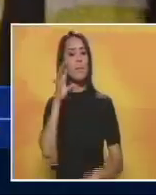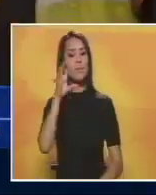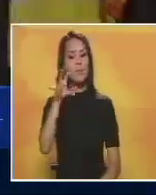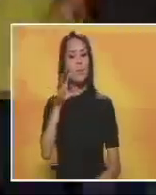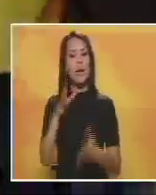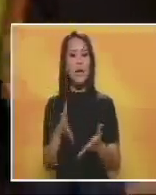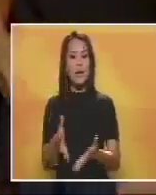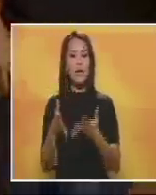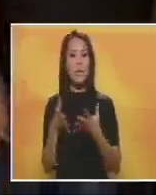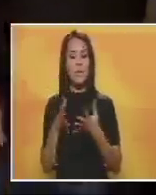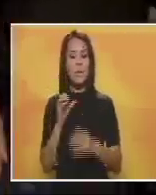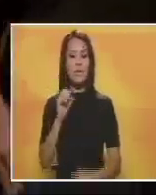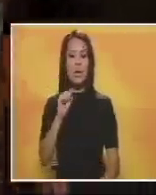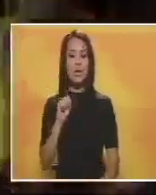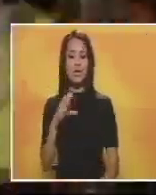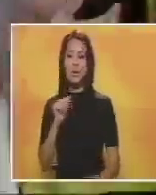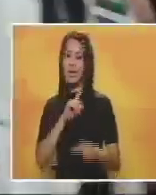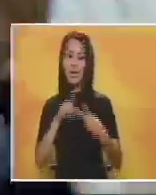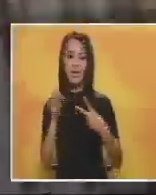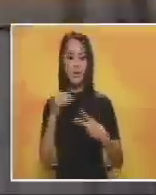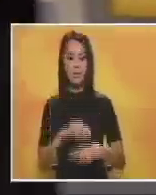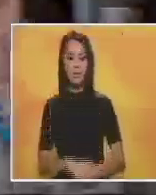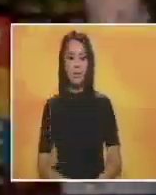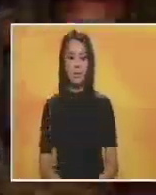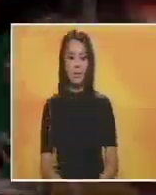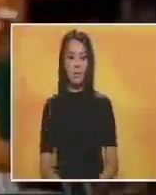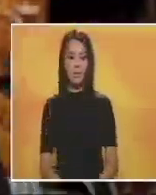los premios Oscar y Goya.